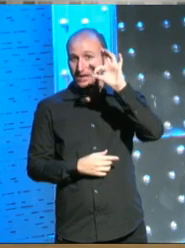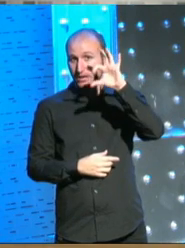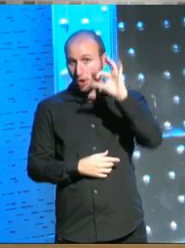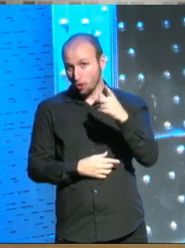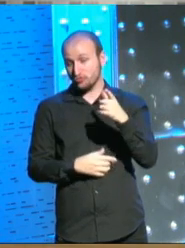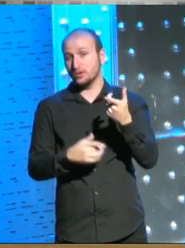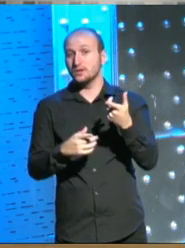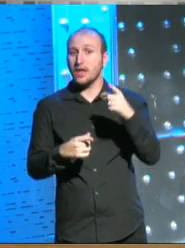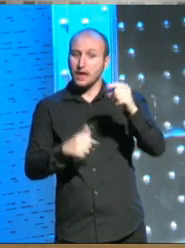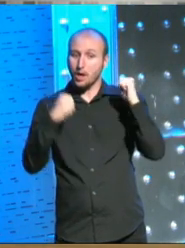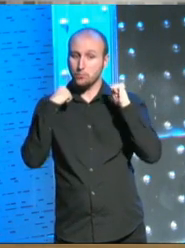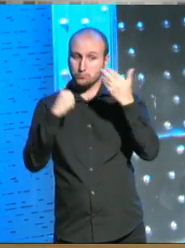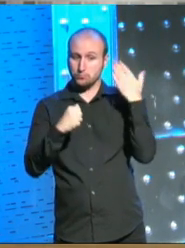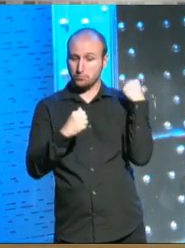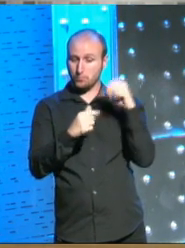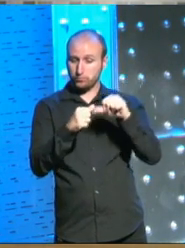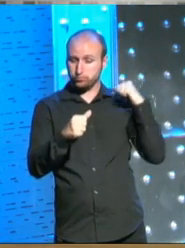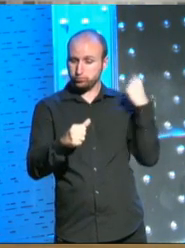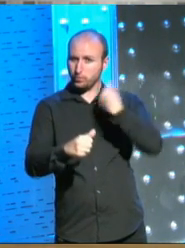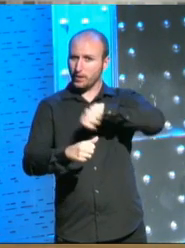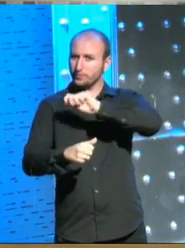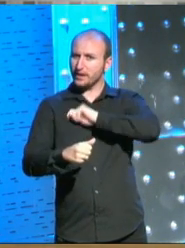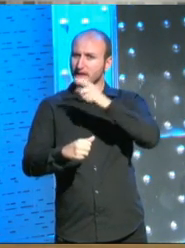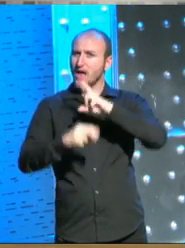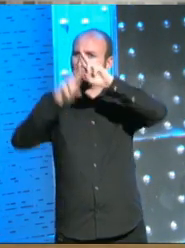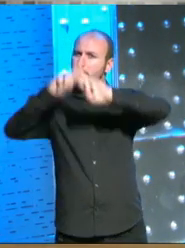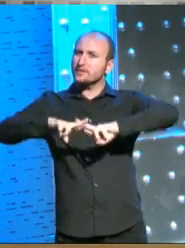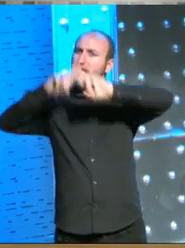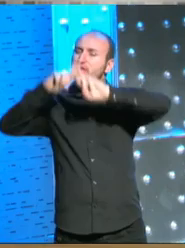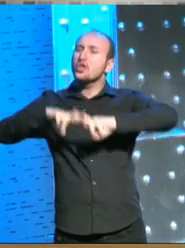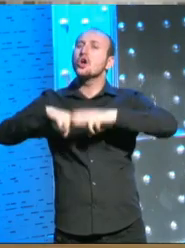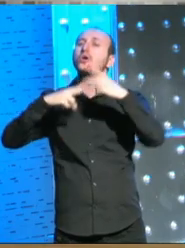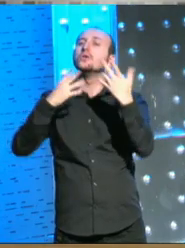empezó en España la investigación con la